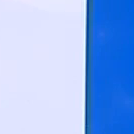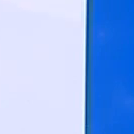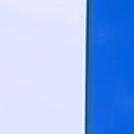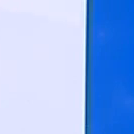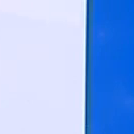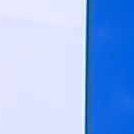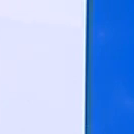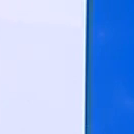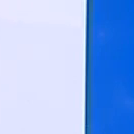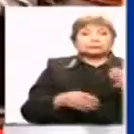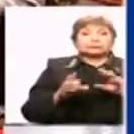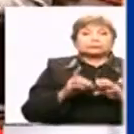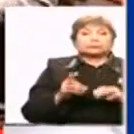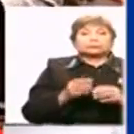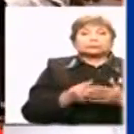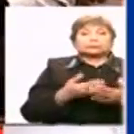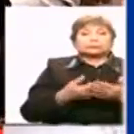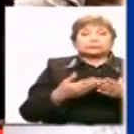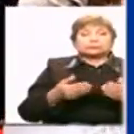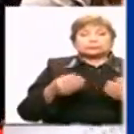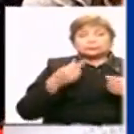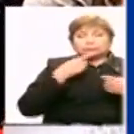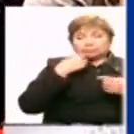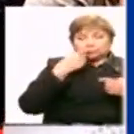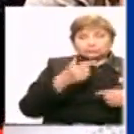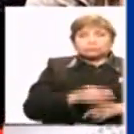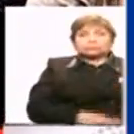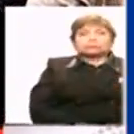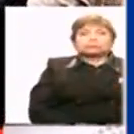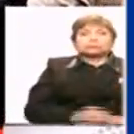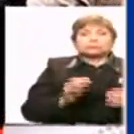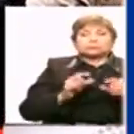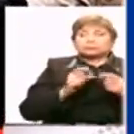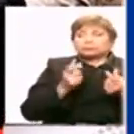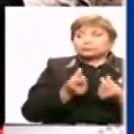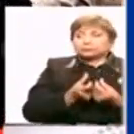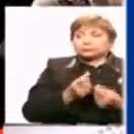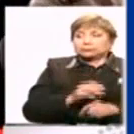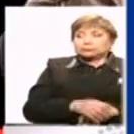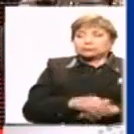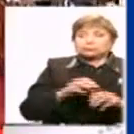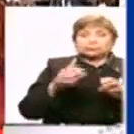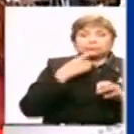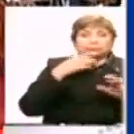¿Qué es lo que ha determinado esta separación? Porque ahora hay tres listas.